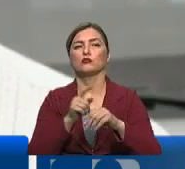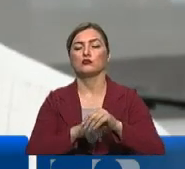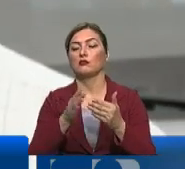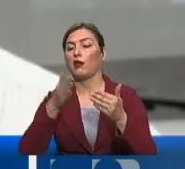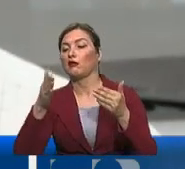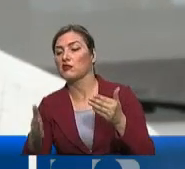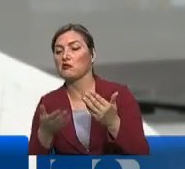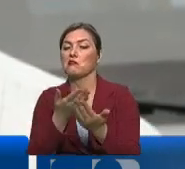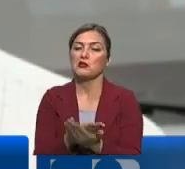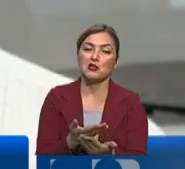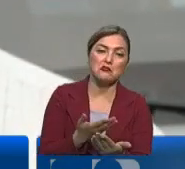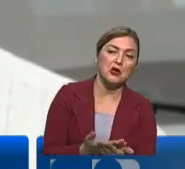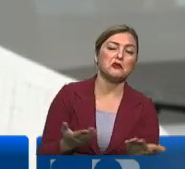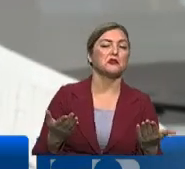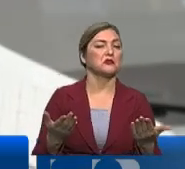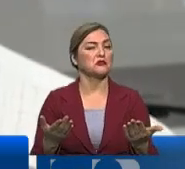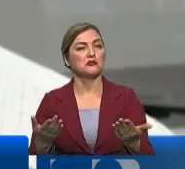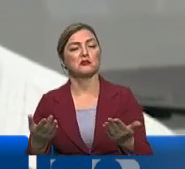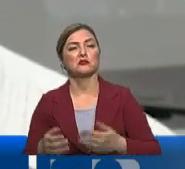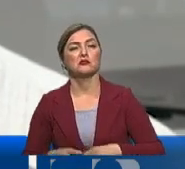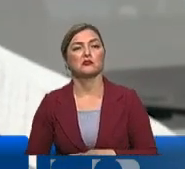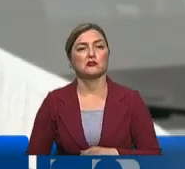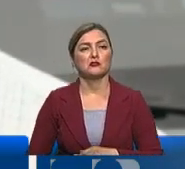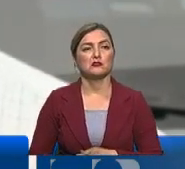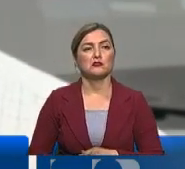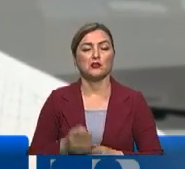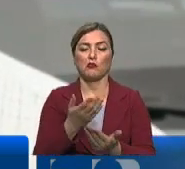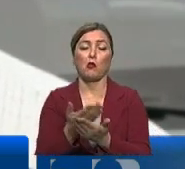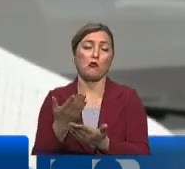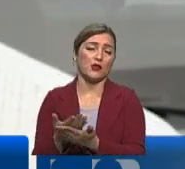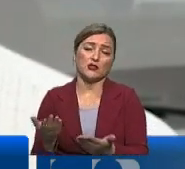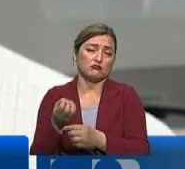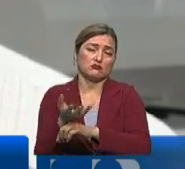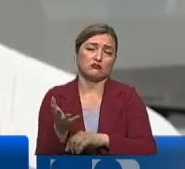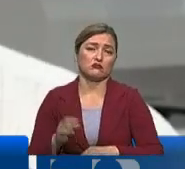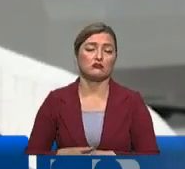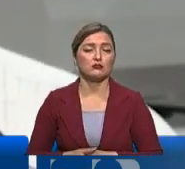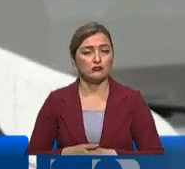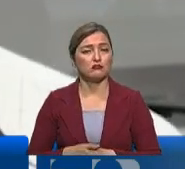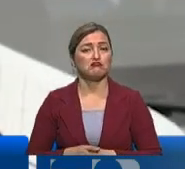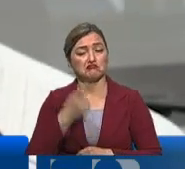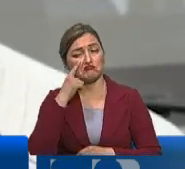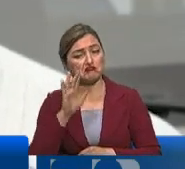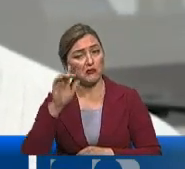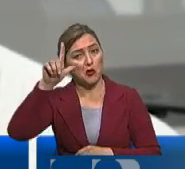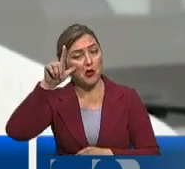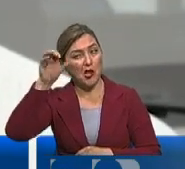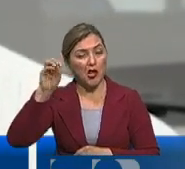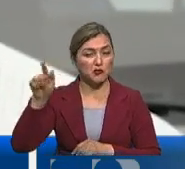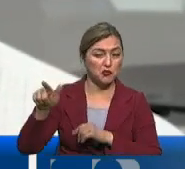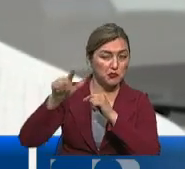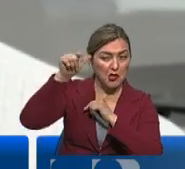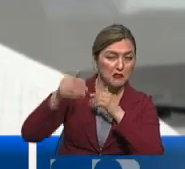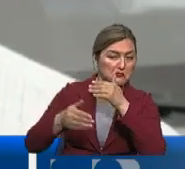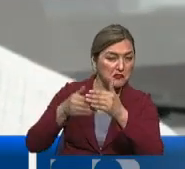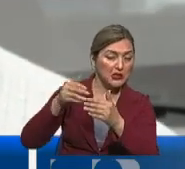bueno, dar planteamientos, dar, como te digo, propuestas y dar un tiempo para ver hasta dónde caminamos. Si de ahí no